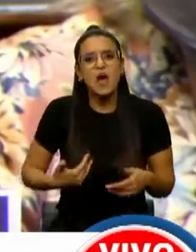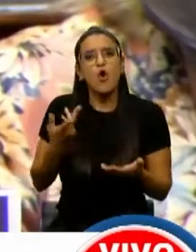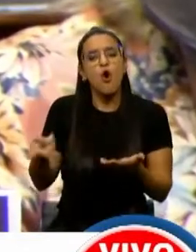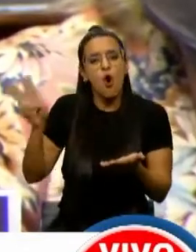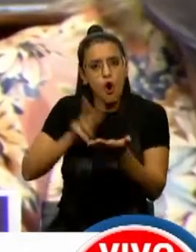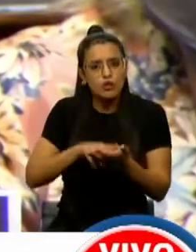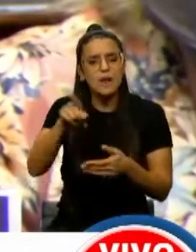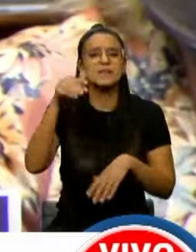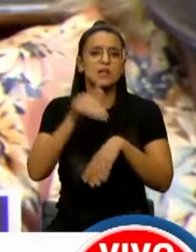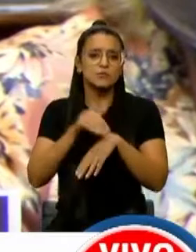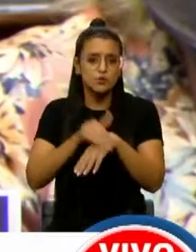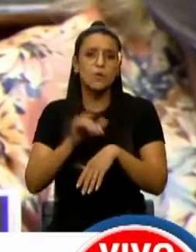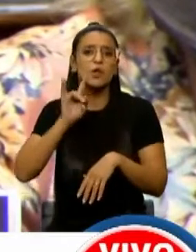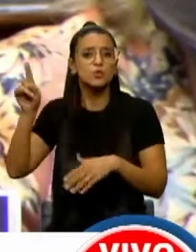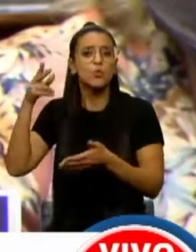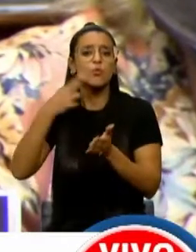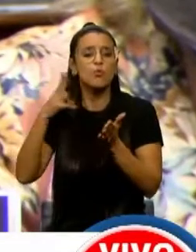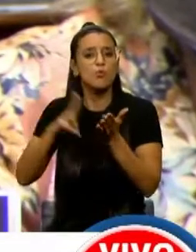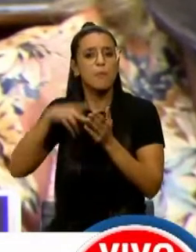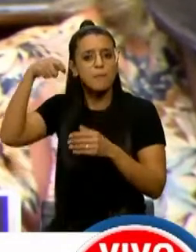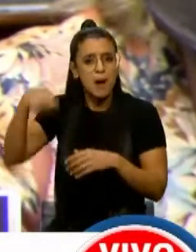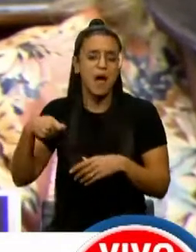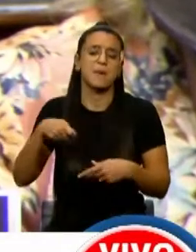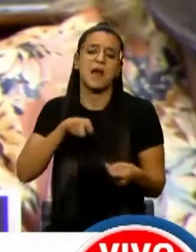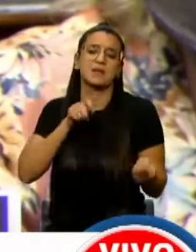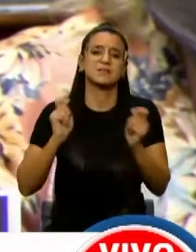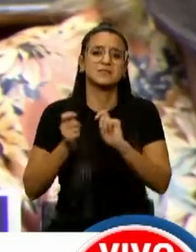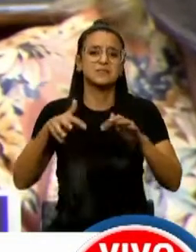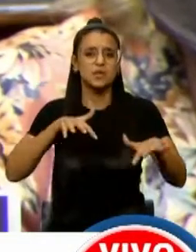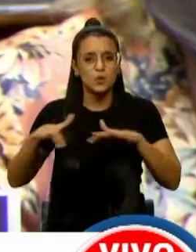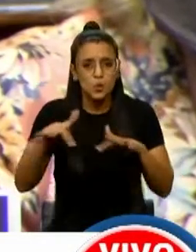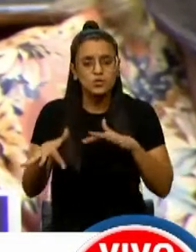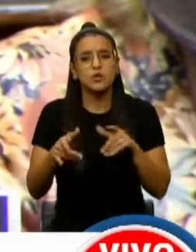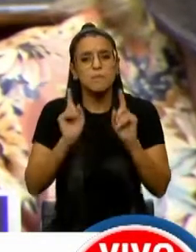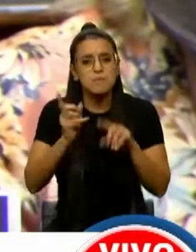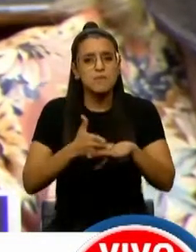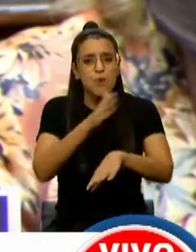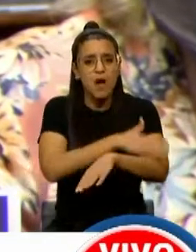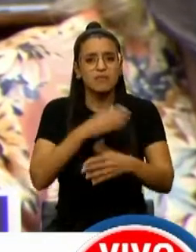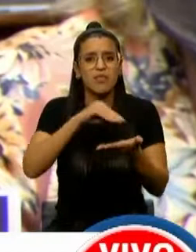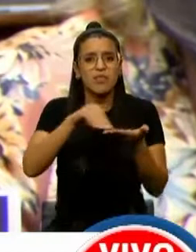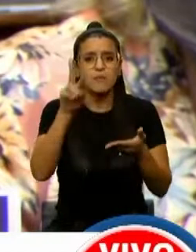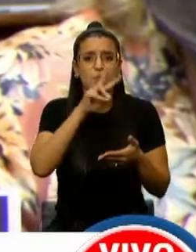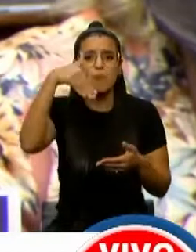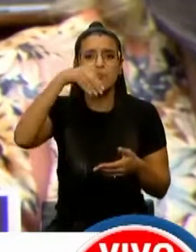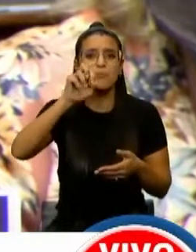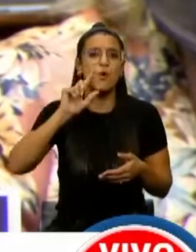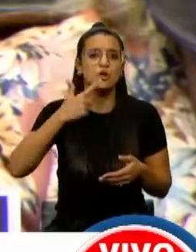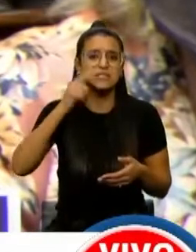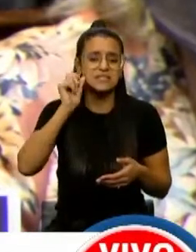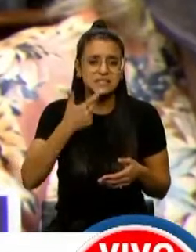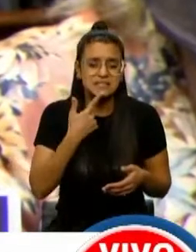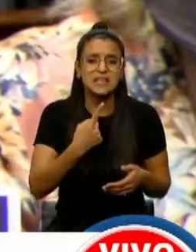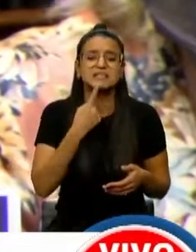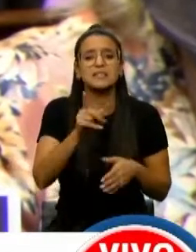el Estado, se hace cargo de un costo fiscal para revertir la situación que, como bien exponía la diputada Moisés, de gente